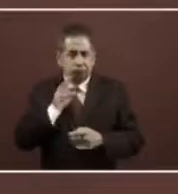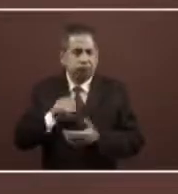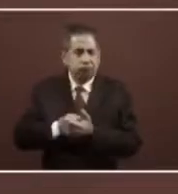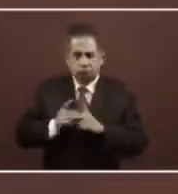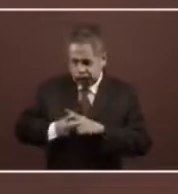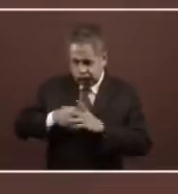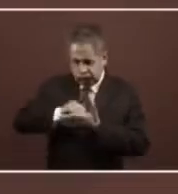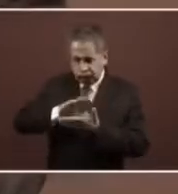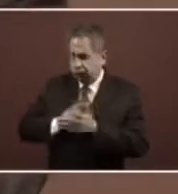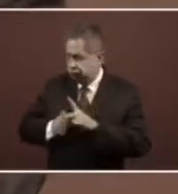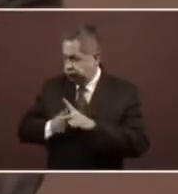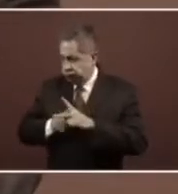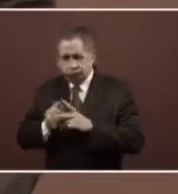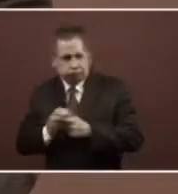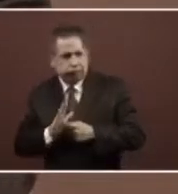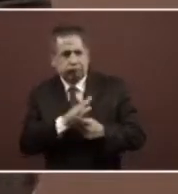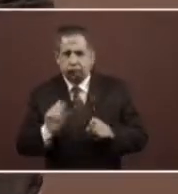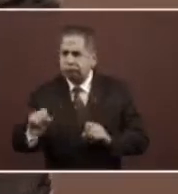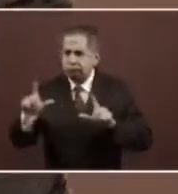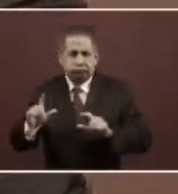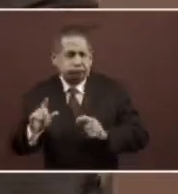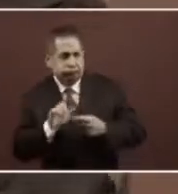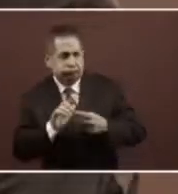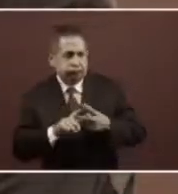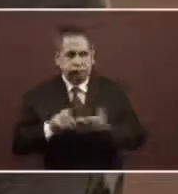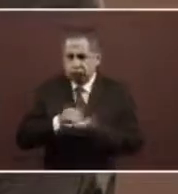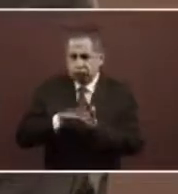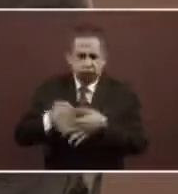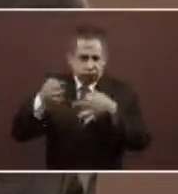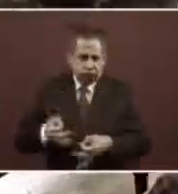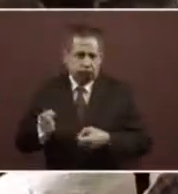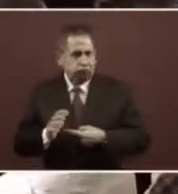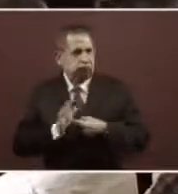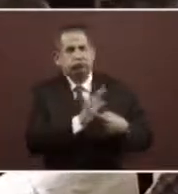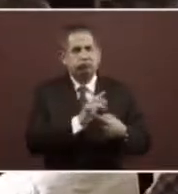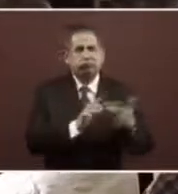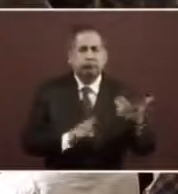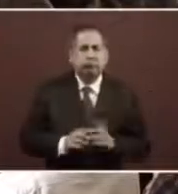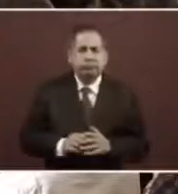datos, vamos a decir, oficiales,